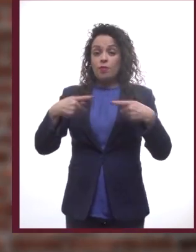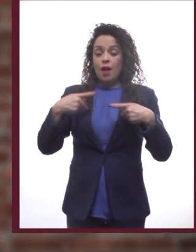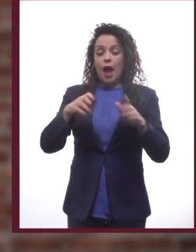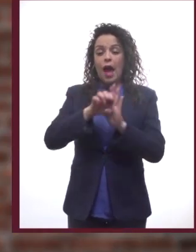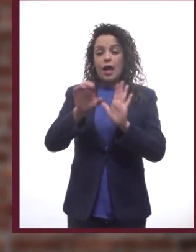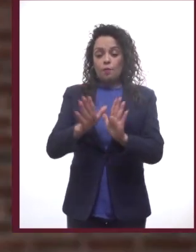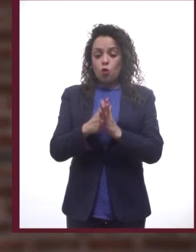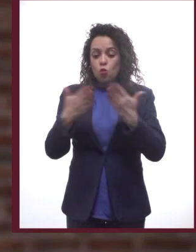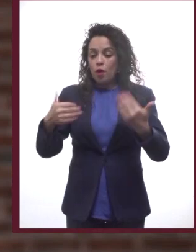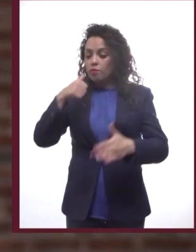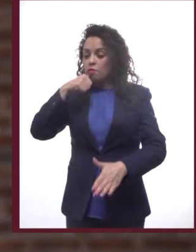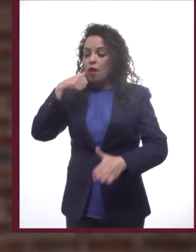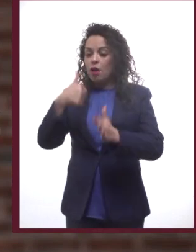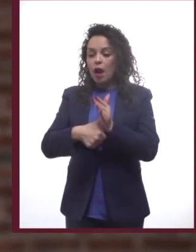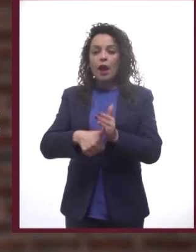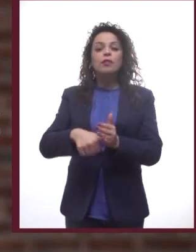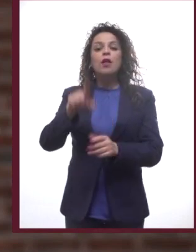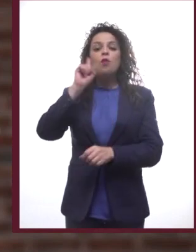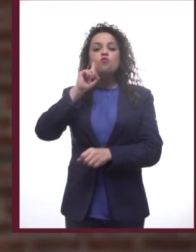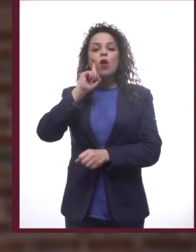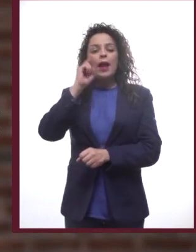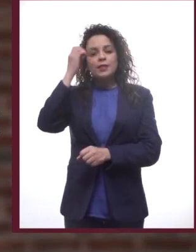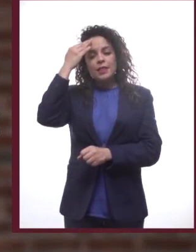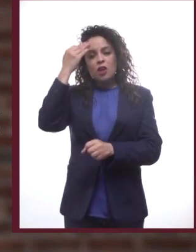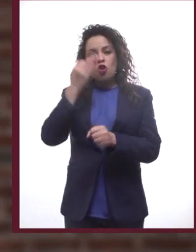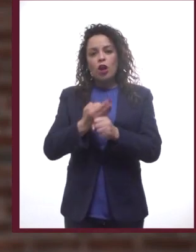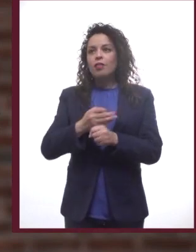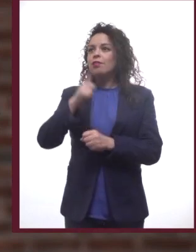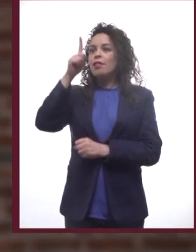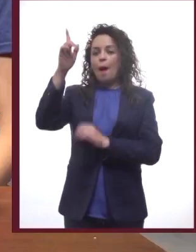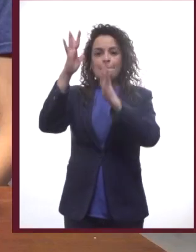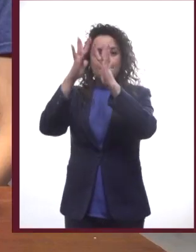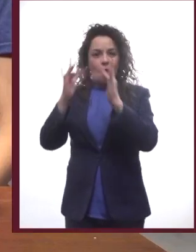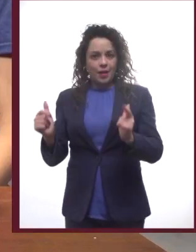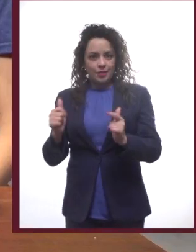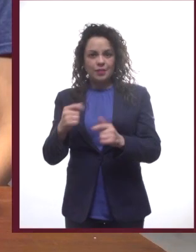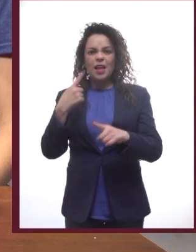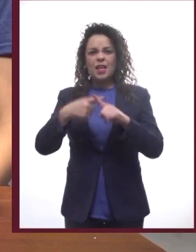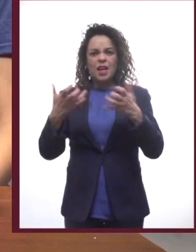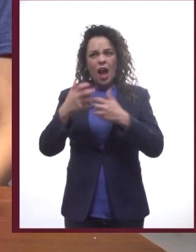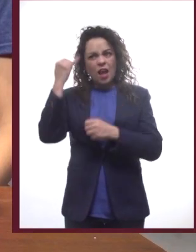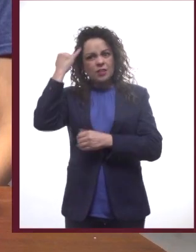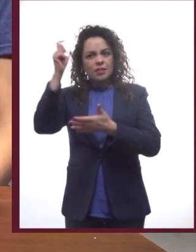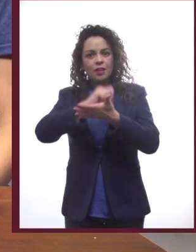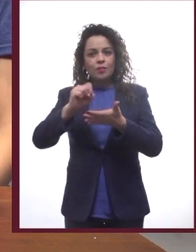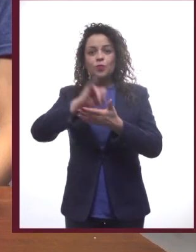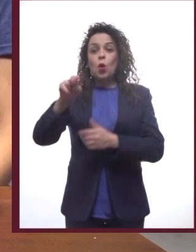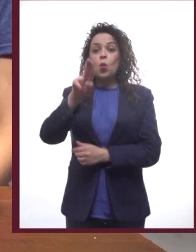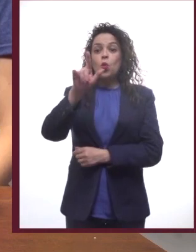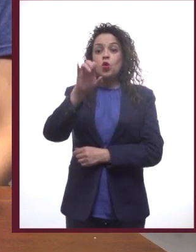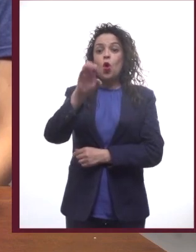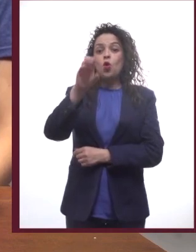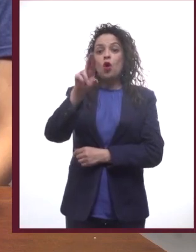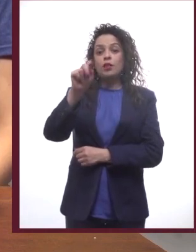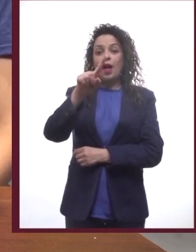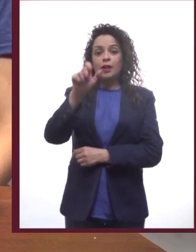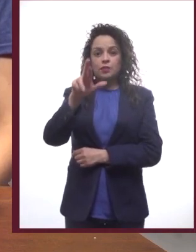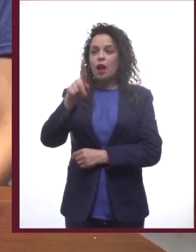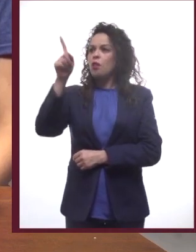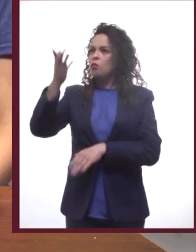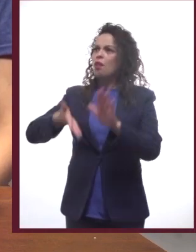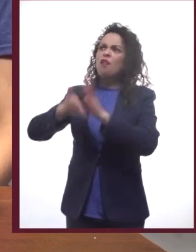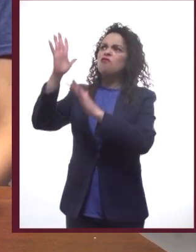cuento Carta a una señorita en París, de Julio Cortázar. Usted se ha ido a París. Yo me quedé